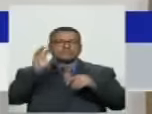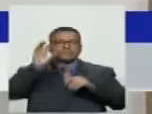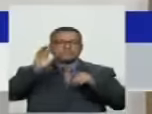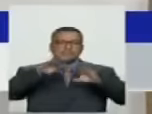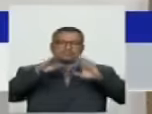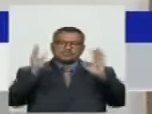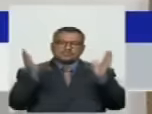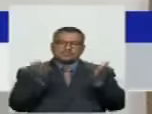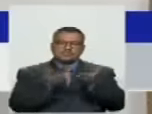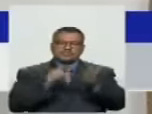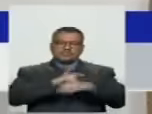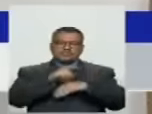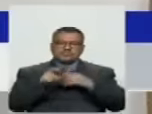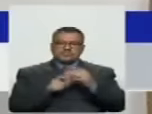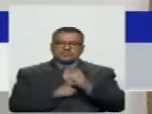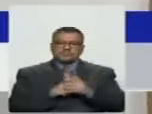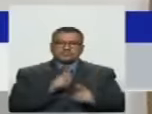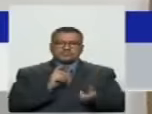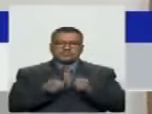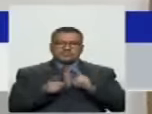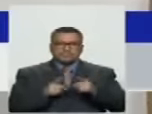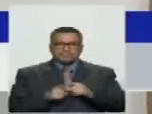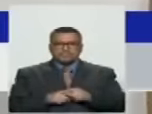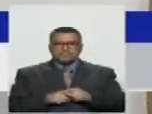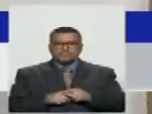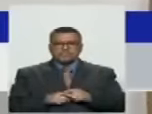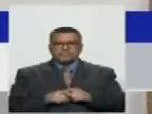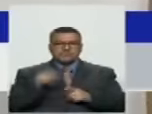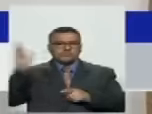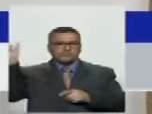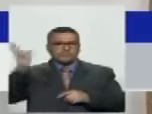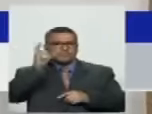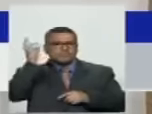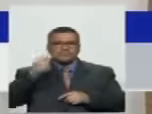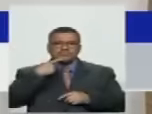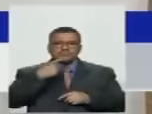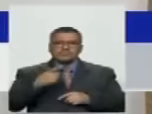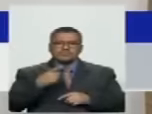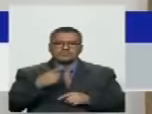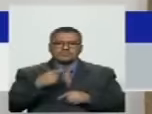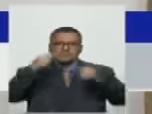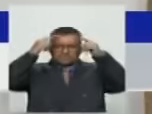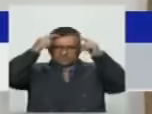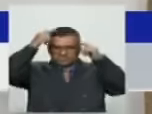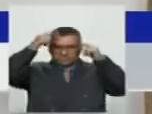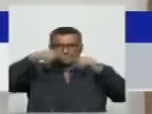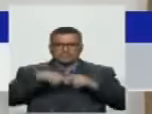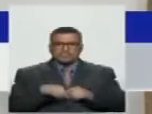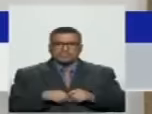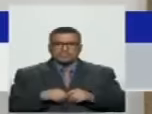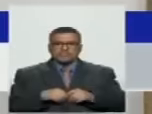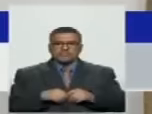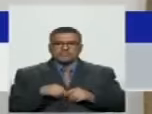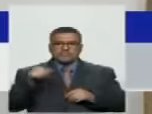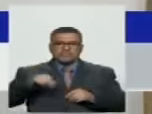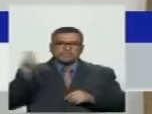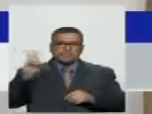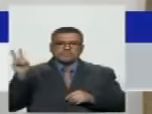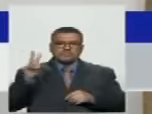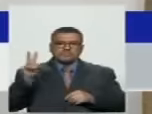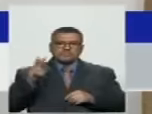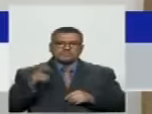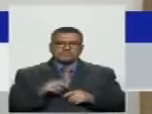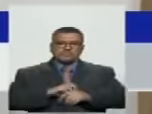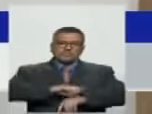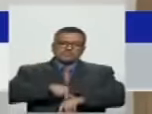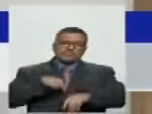entero. Alguna vez escuché decir al comandante Chávez que Venezuela entró tarde